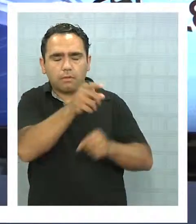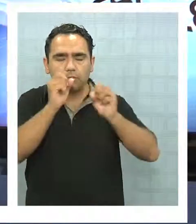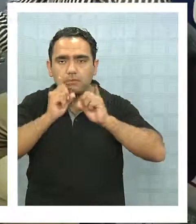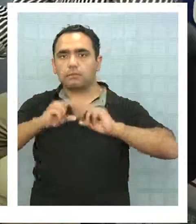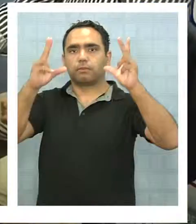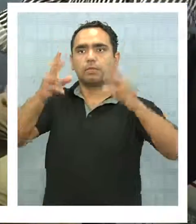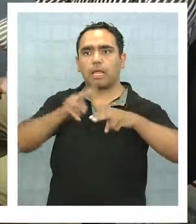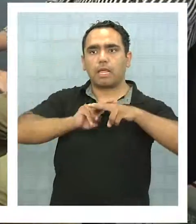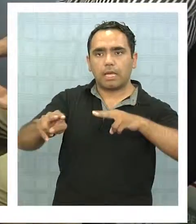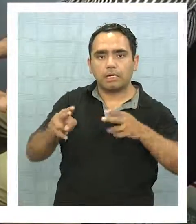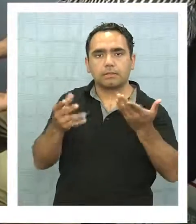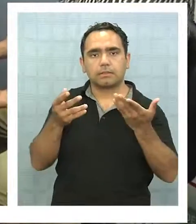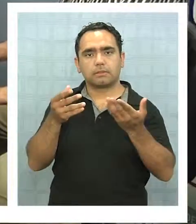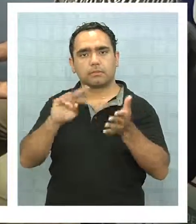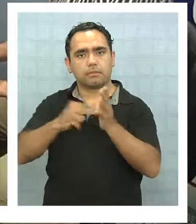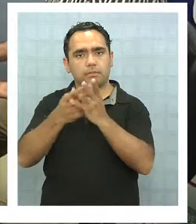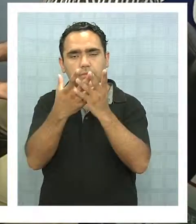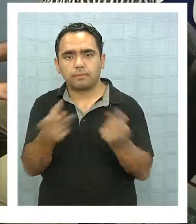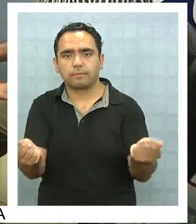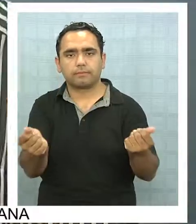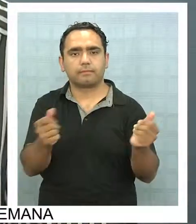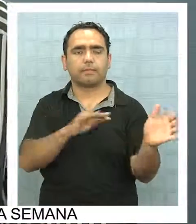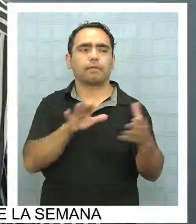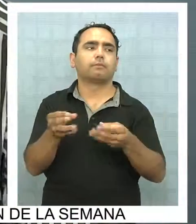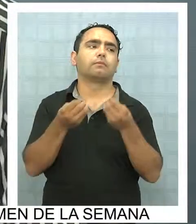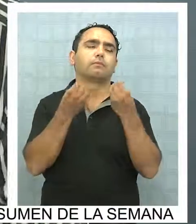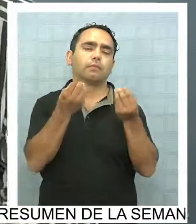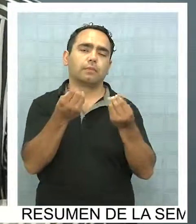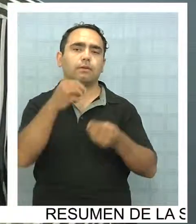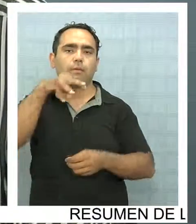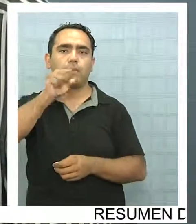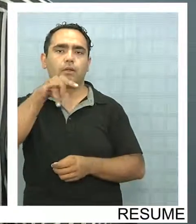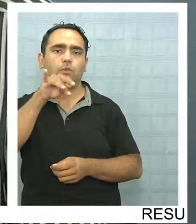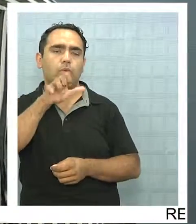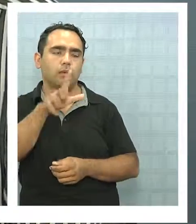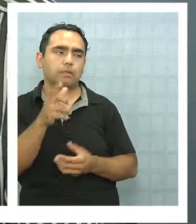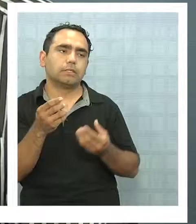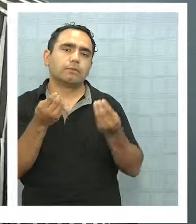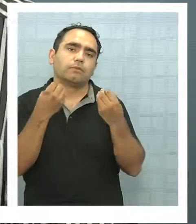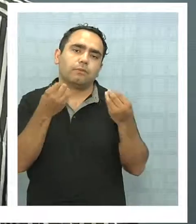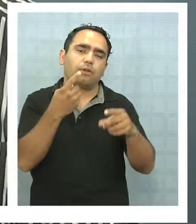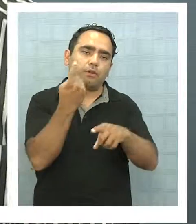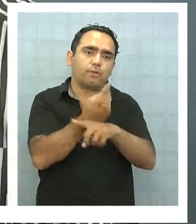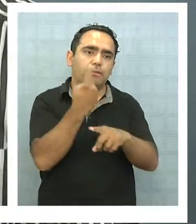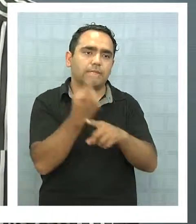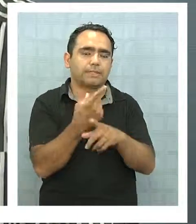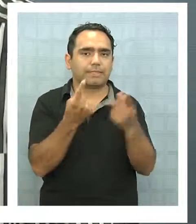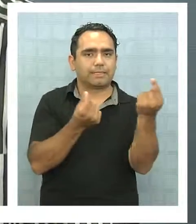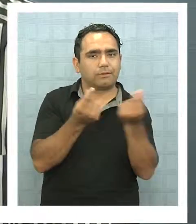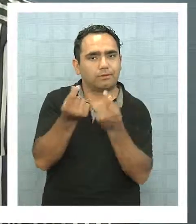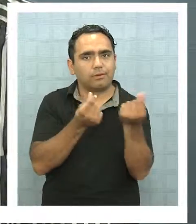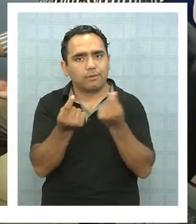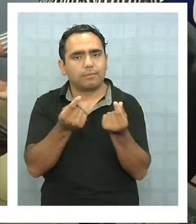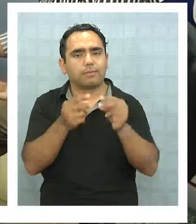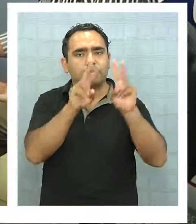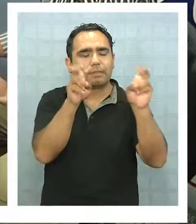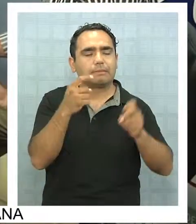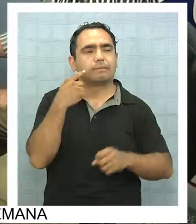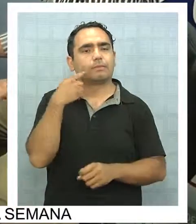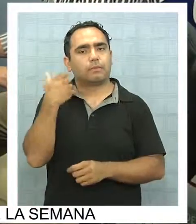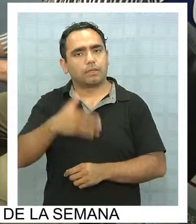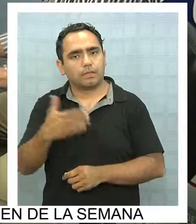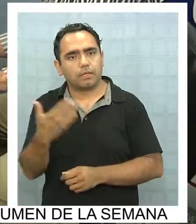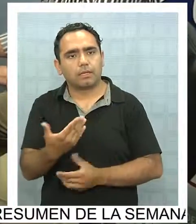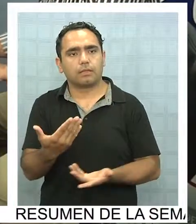tienen que hacer. Bueno, Manuel, se nos pasó volando el tiempo, nos habría encantado poder seguir conversando, ¿cierto? Los temas económicos siempre son relevantes y son